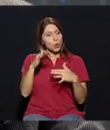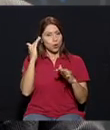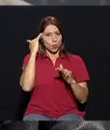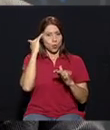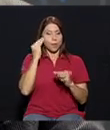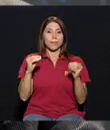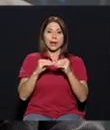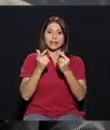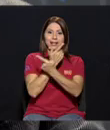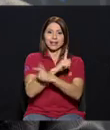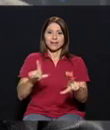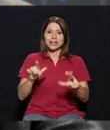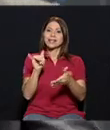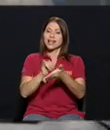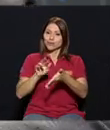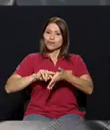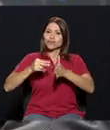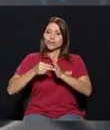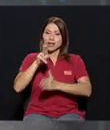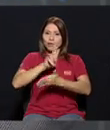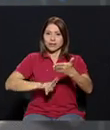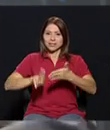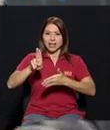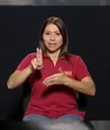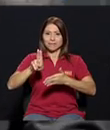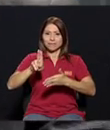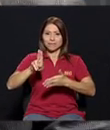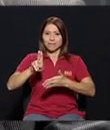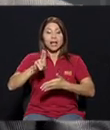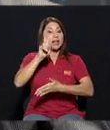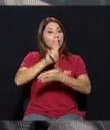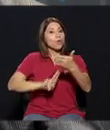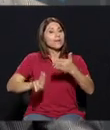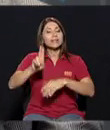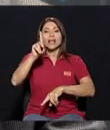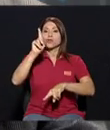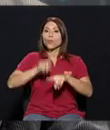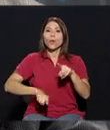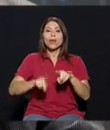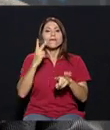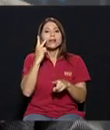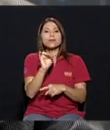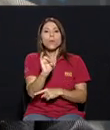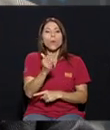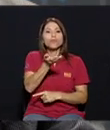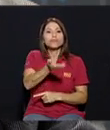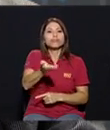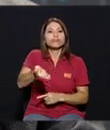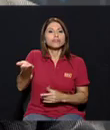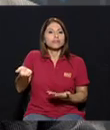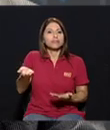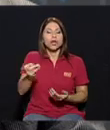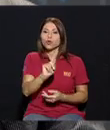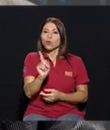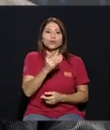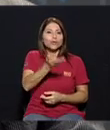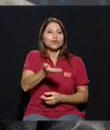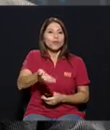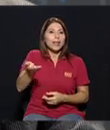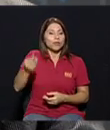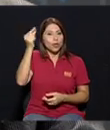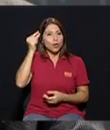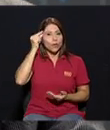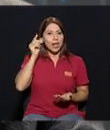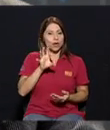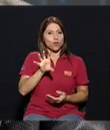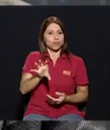se trata precisamente en la universidad. La universidad no puede ser en ningún caso instrumentalizada. No es un instrumento del